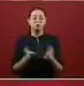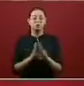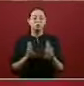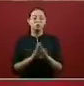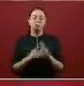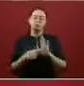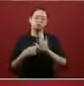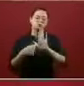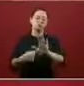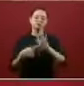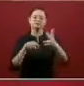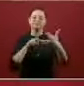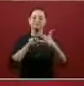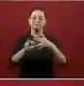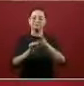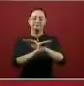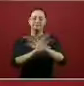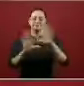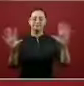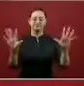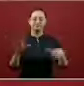Transparentándolo.